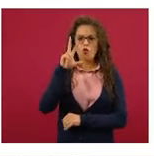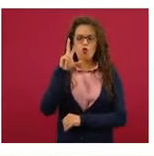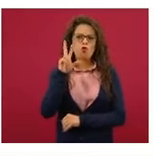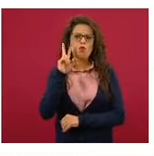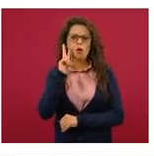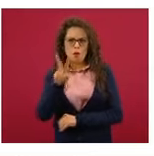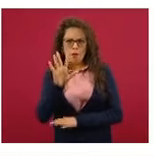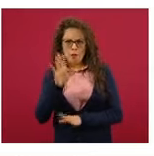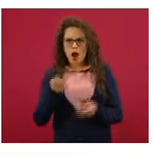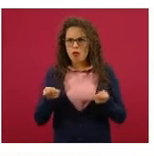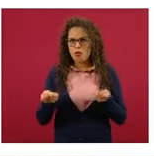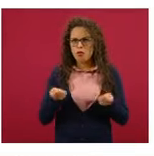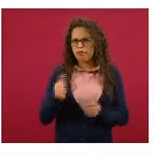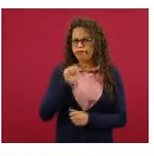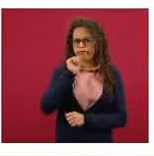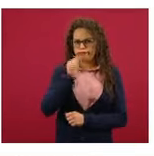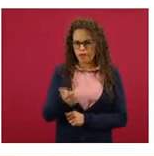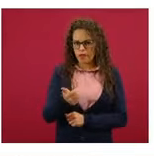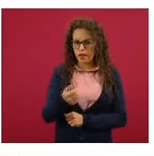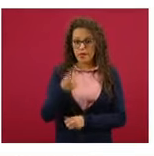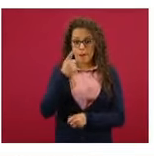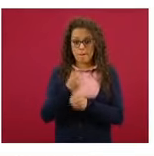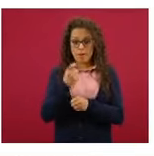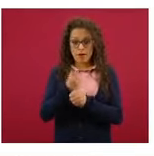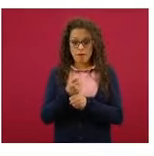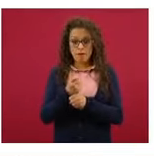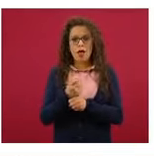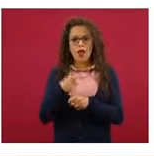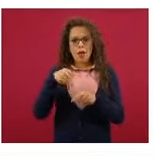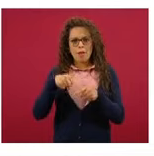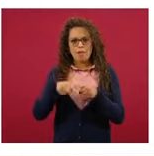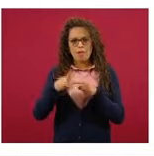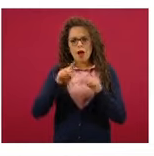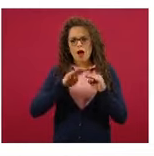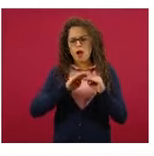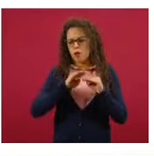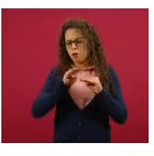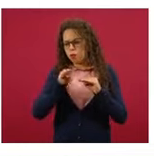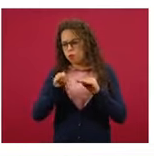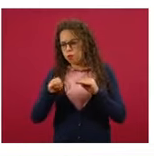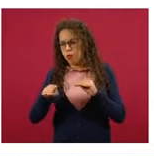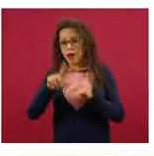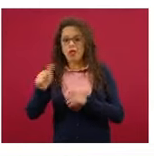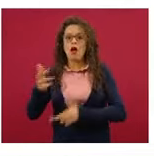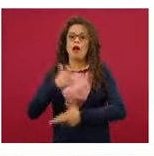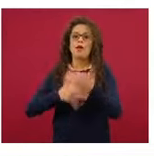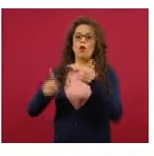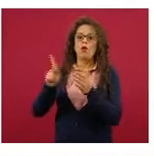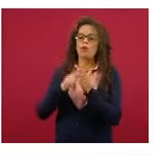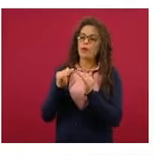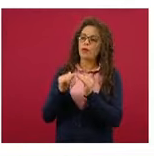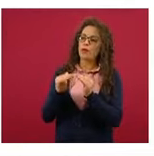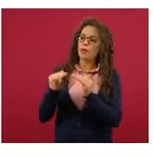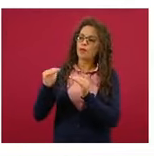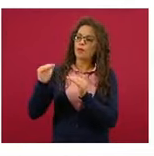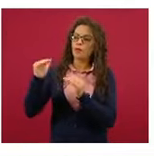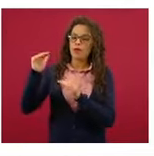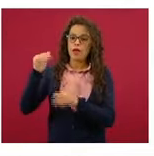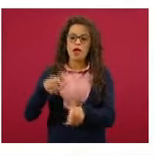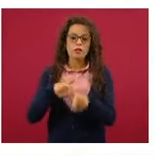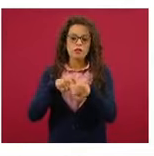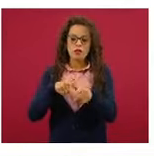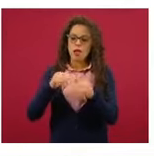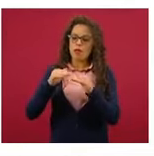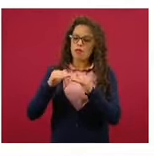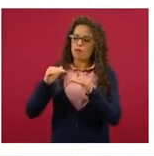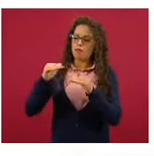importante en Irán. Lo que parecía un primer pico que empezaba a disminuir, volvió nuevamente a incrementarse, mantuvo una meseta de transmisión constante